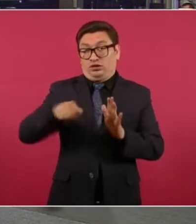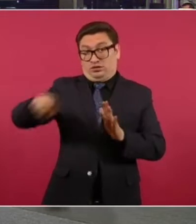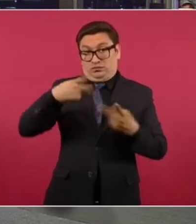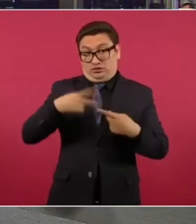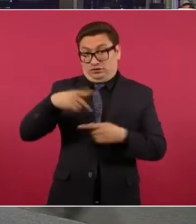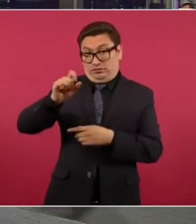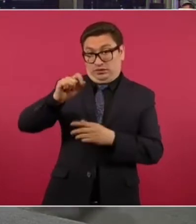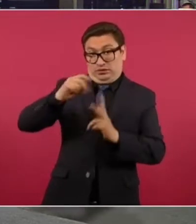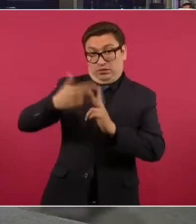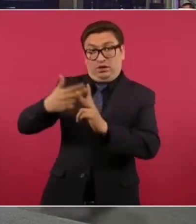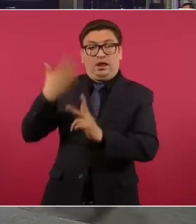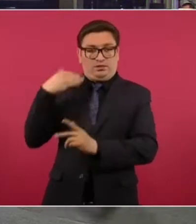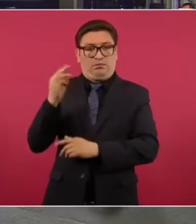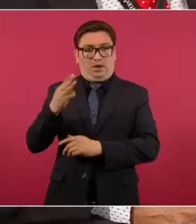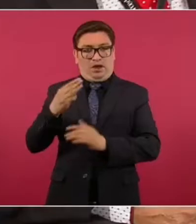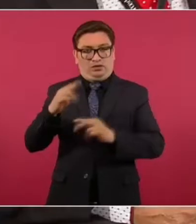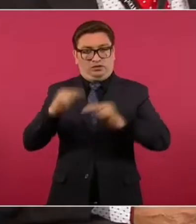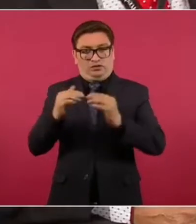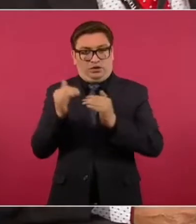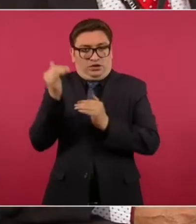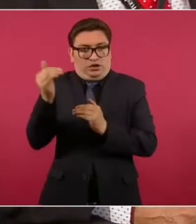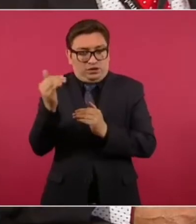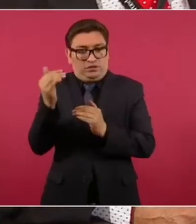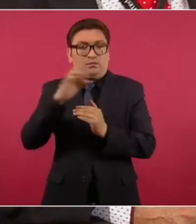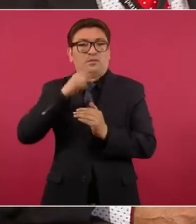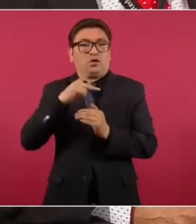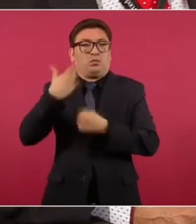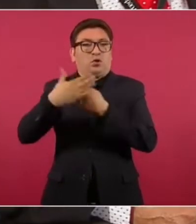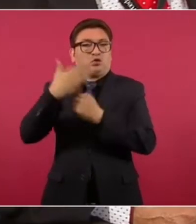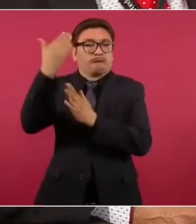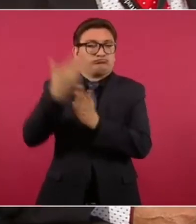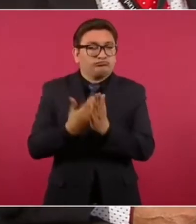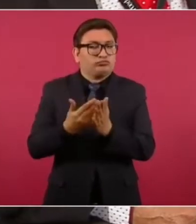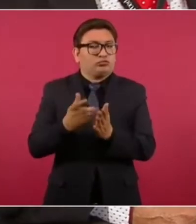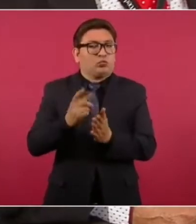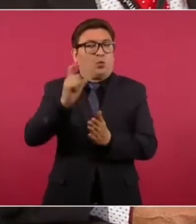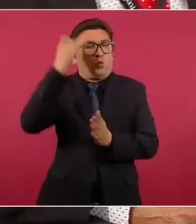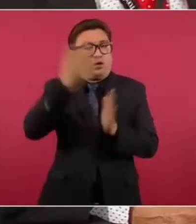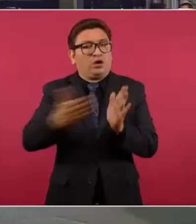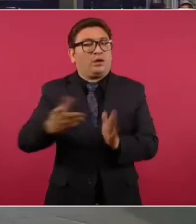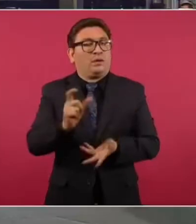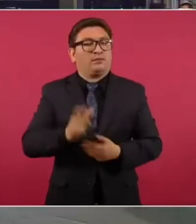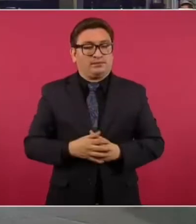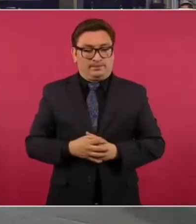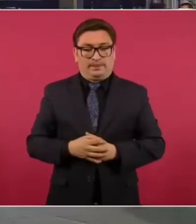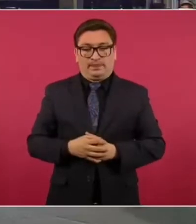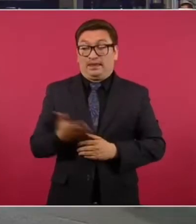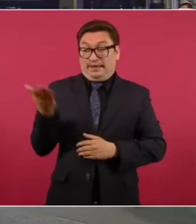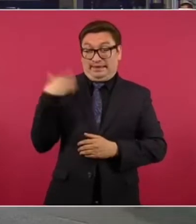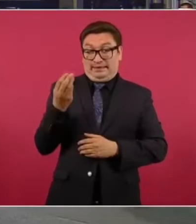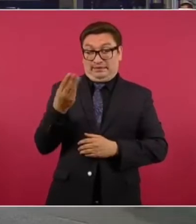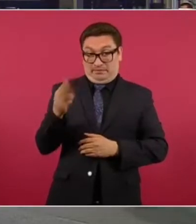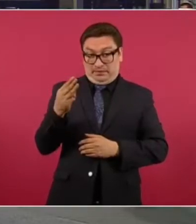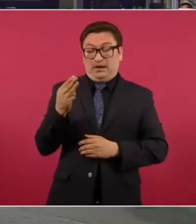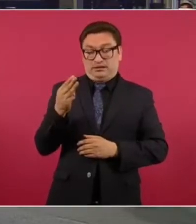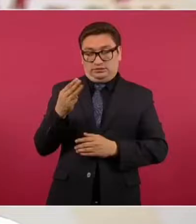20 homicidios que se incrementó en mayo respecto a abril ya baje en la entidad. En mayo, en general, como lo informó en